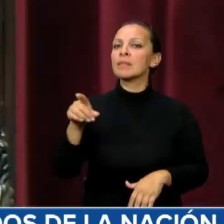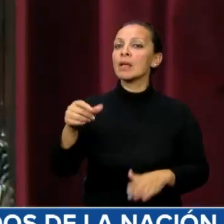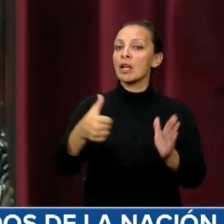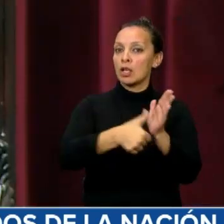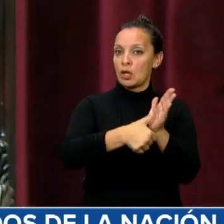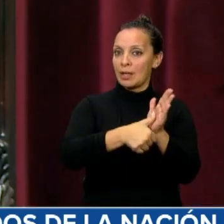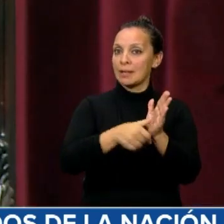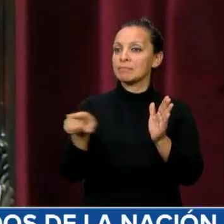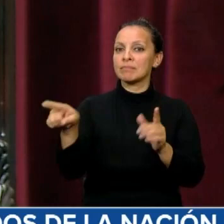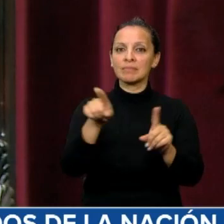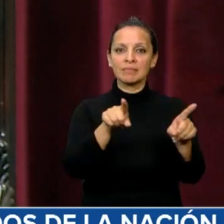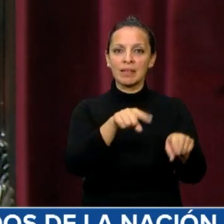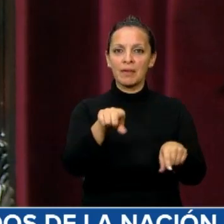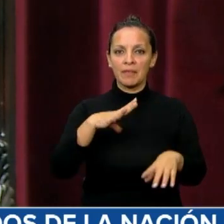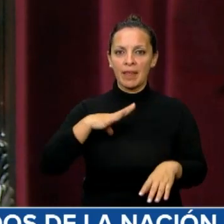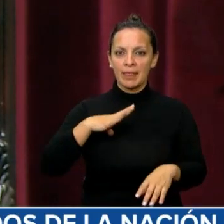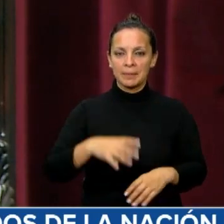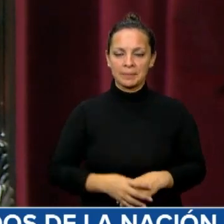Loguense, por favor, los que no se loguearon.